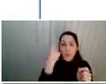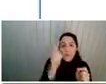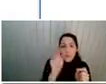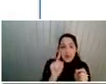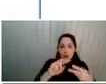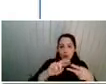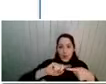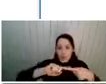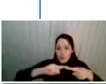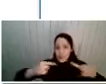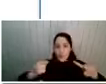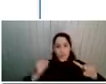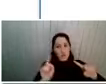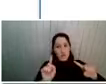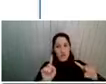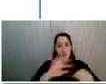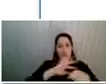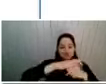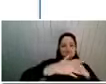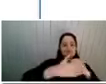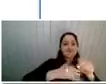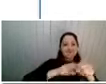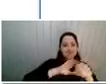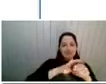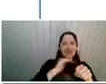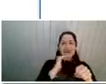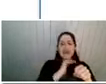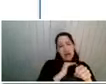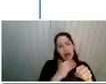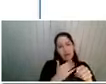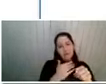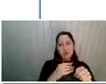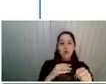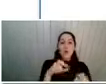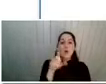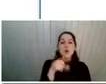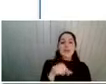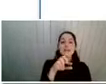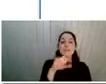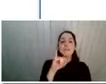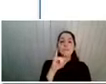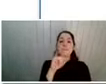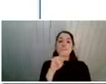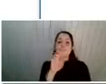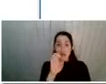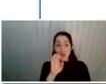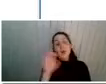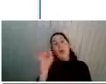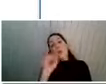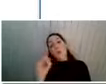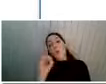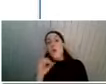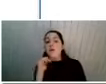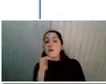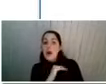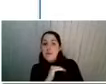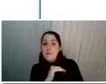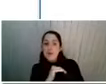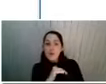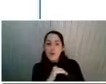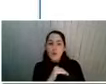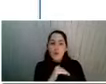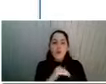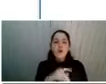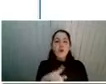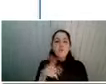una de sus proteínas, la glucoproteína spike. Y hay test rápido también, que son de detección serológica, que son